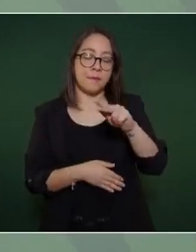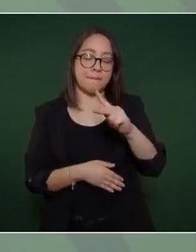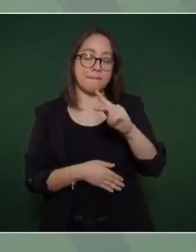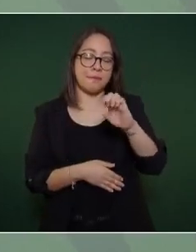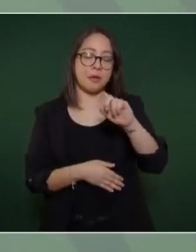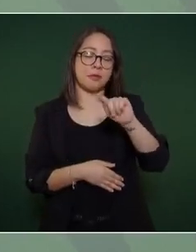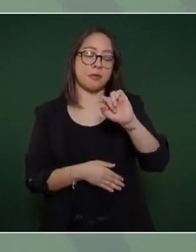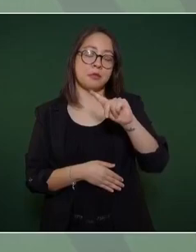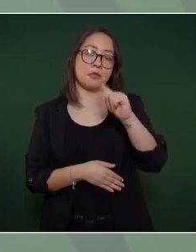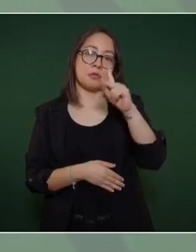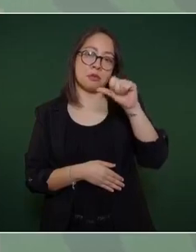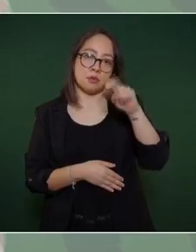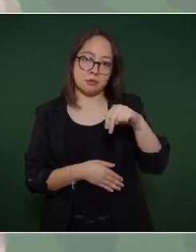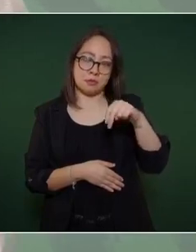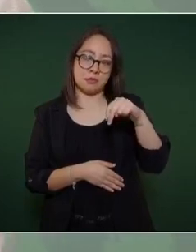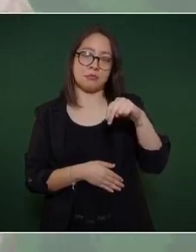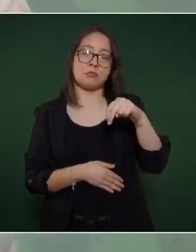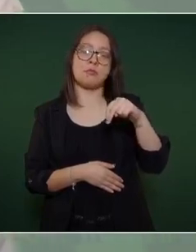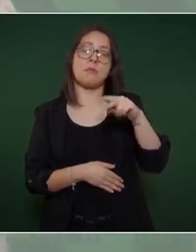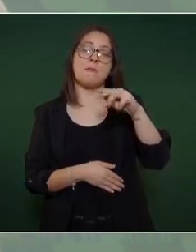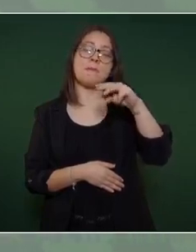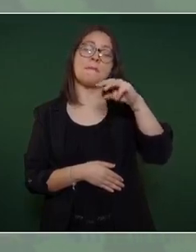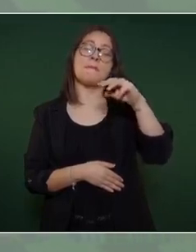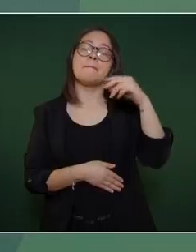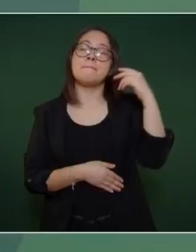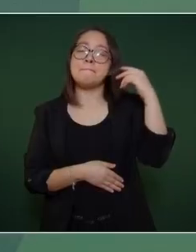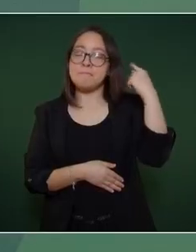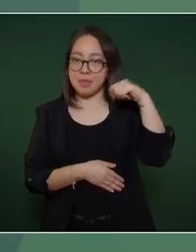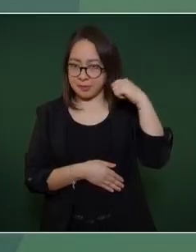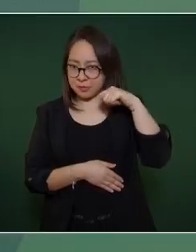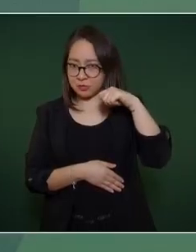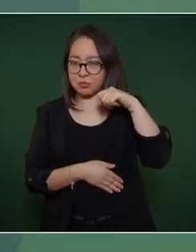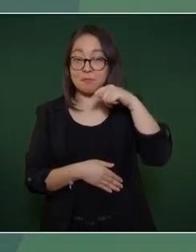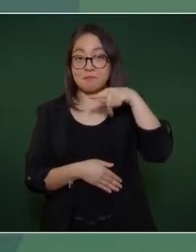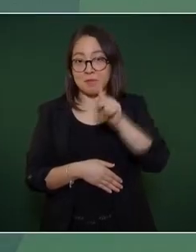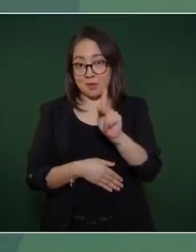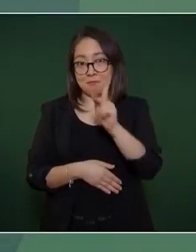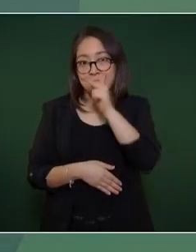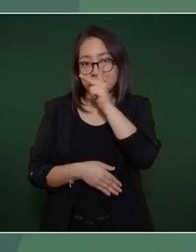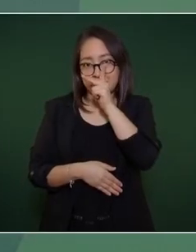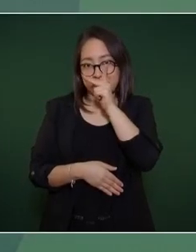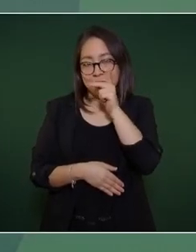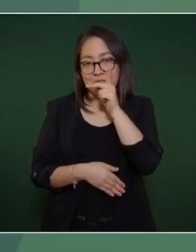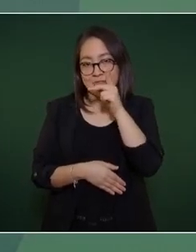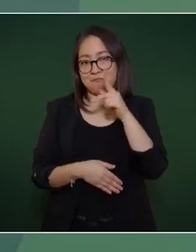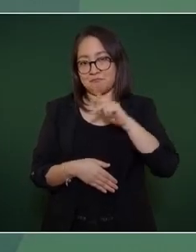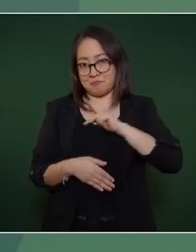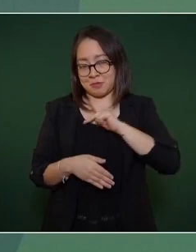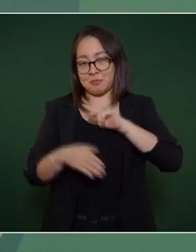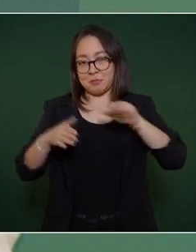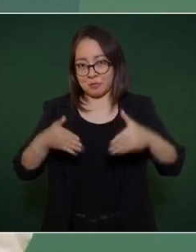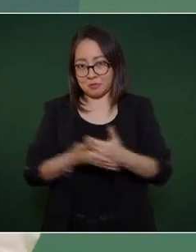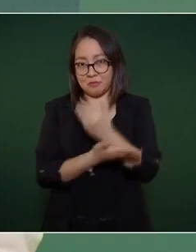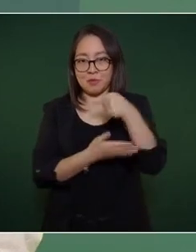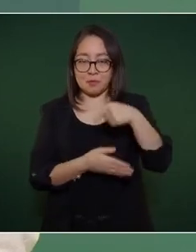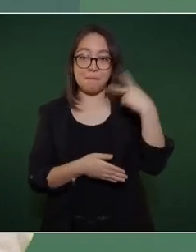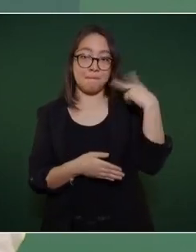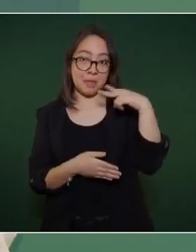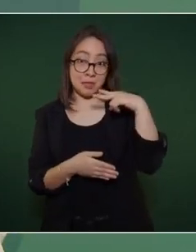pero mi padre era veracruzano. De acuerdo a la Constitución de